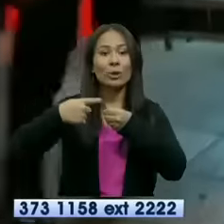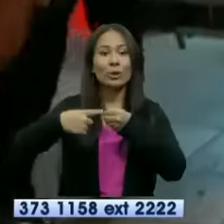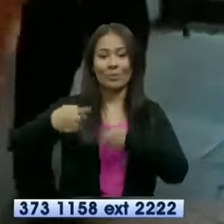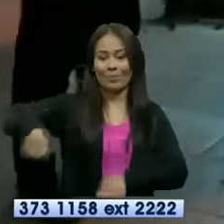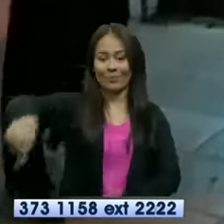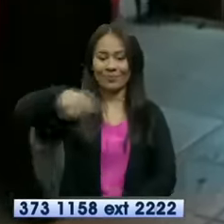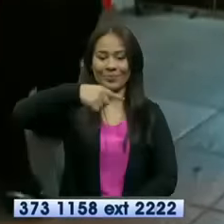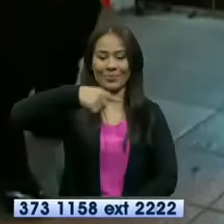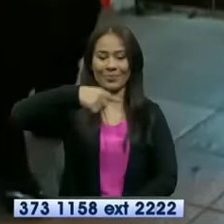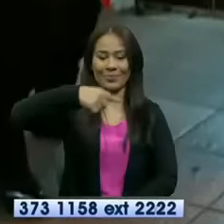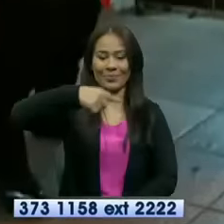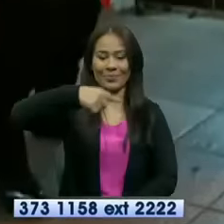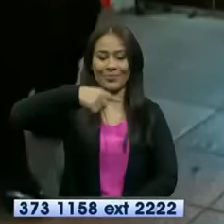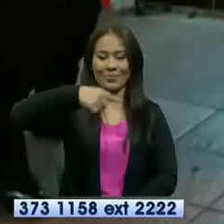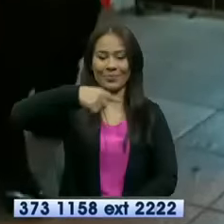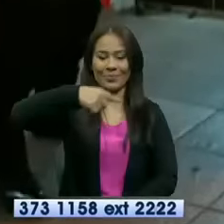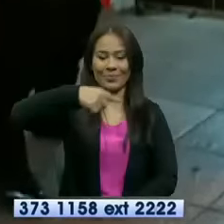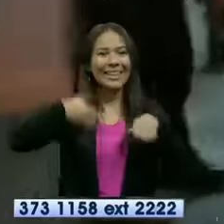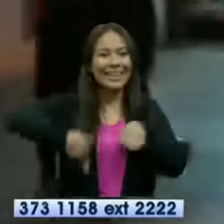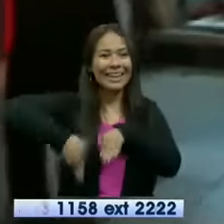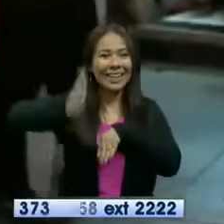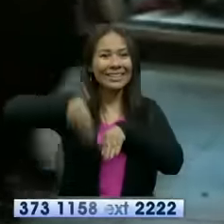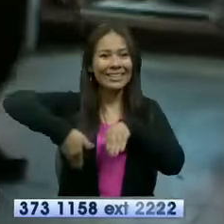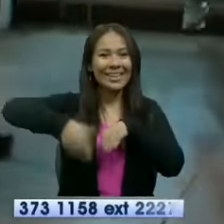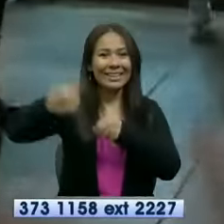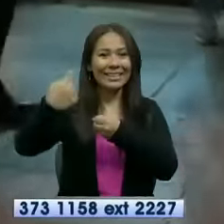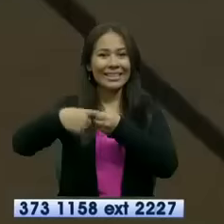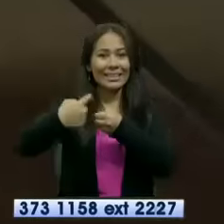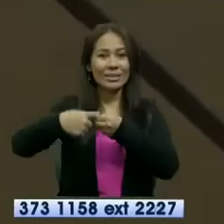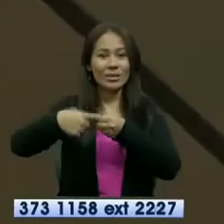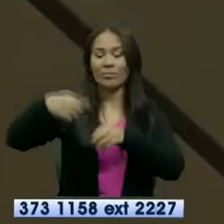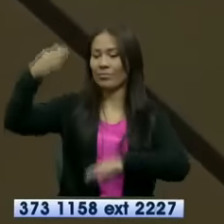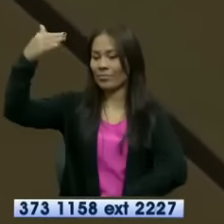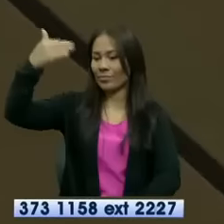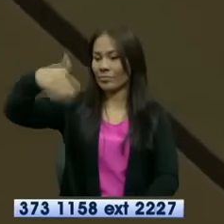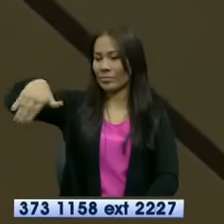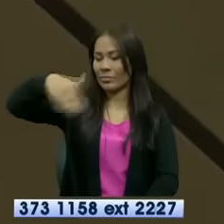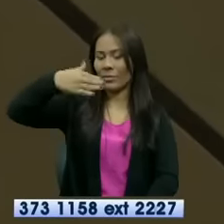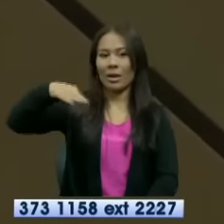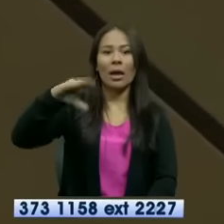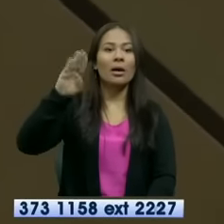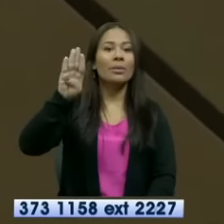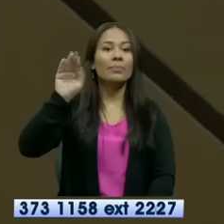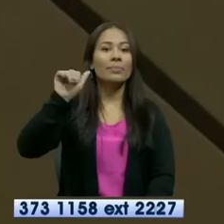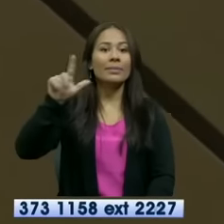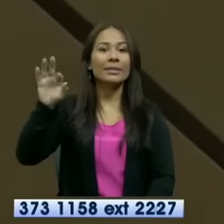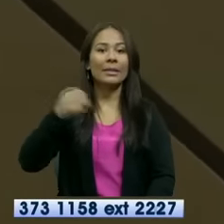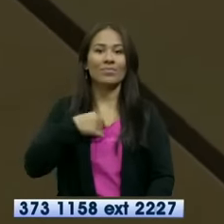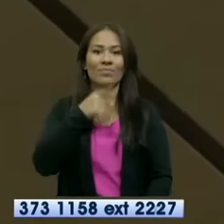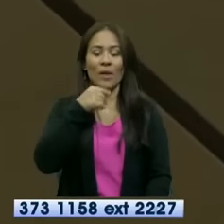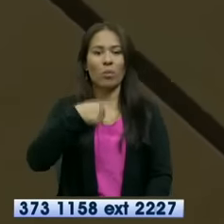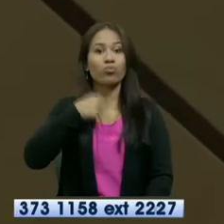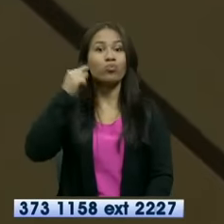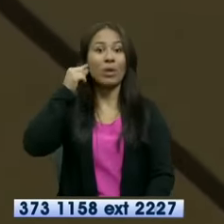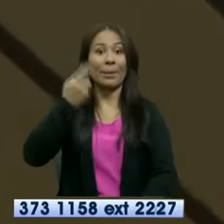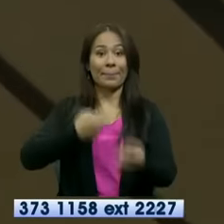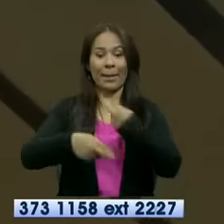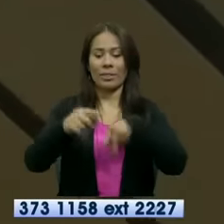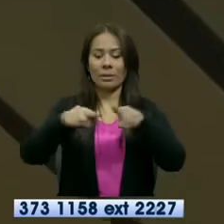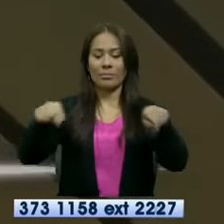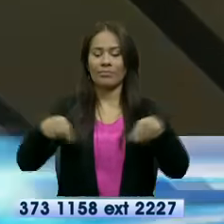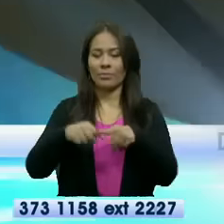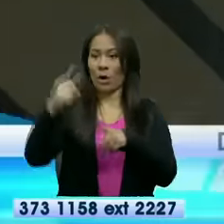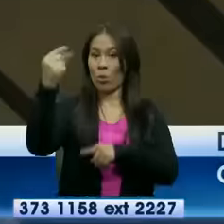través de un allanamiento policial, luego de supuestamente haber agredido con una baldosa a una de